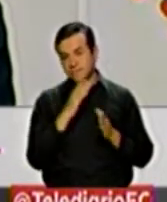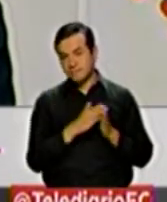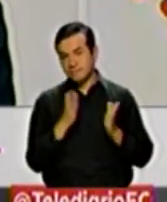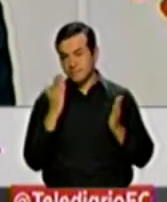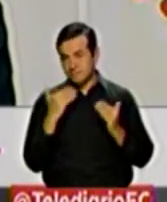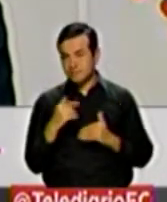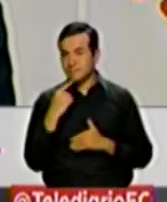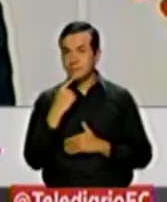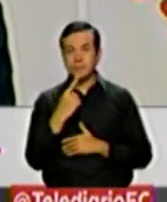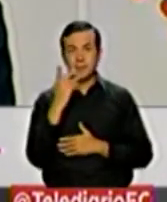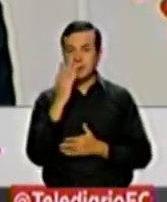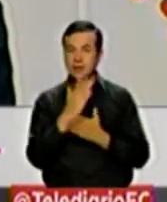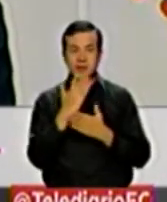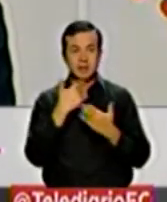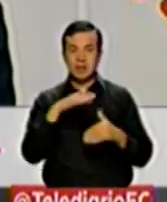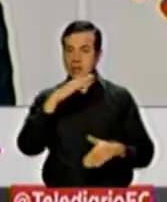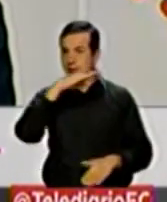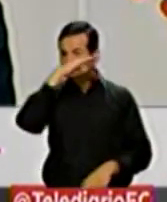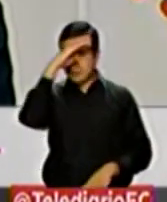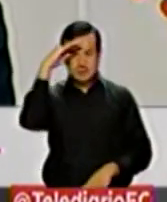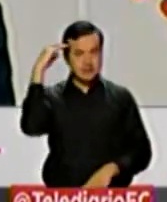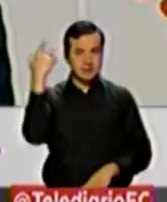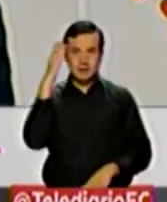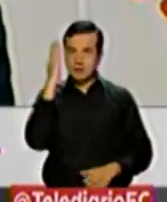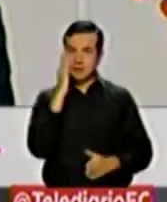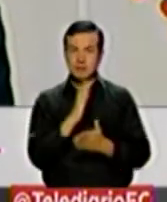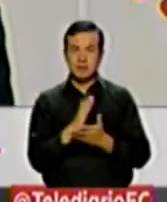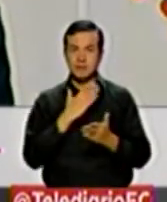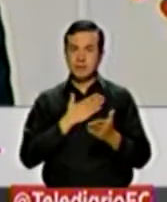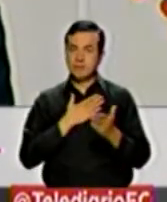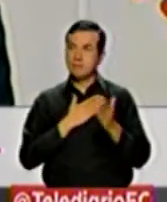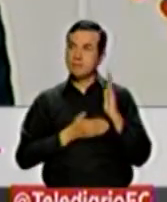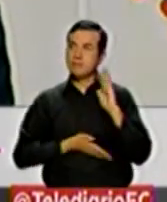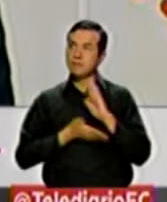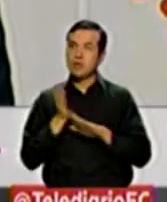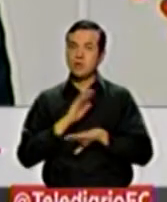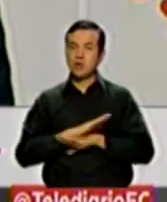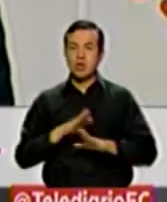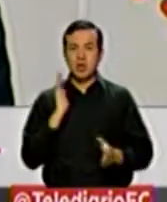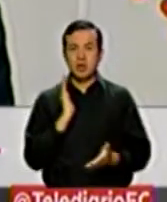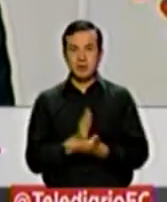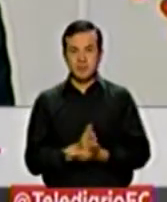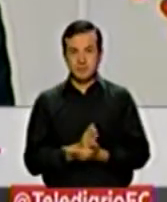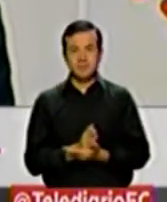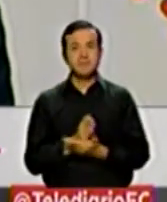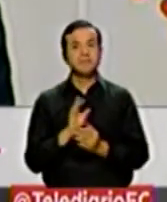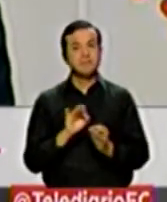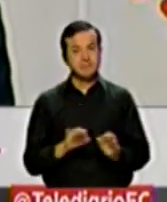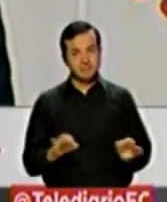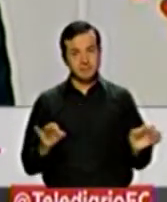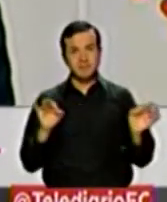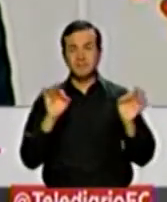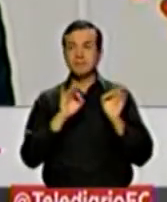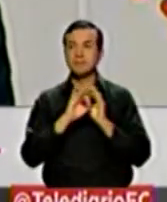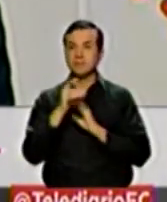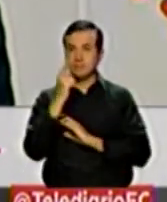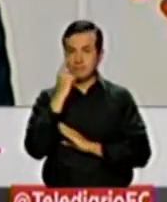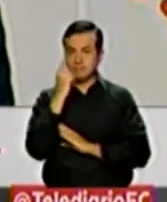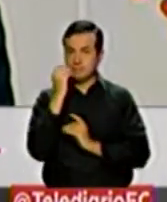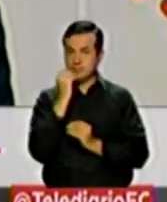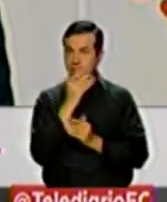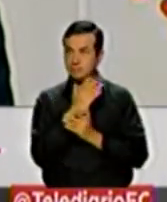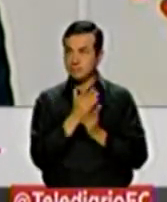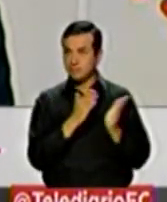de decir, ya estoy cansado y me voy. Yo creo que es importante que la señal que está